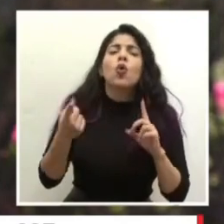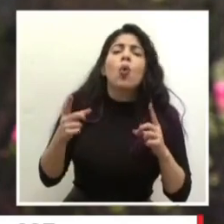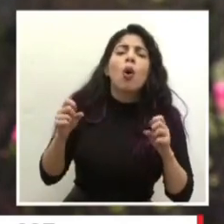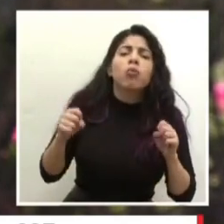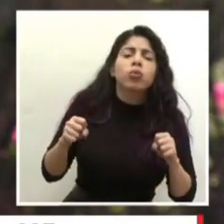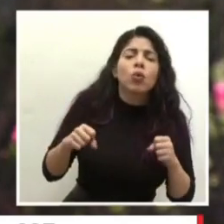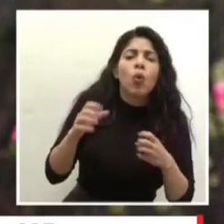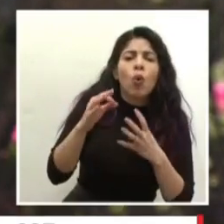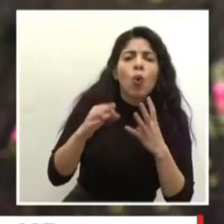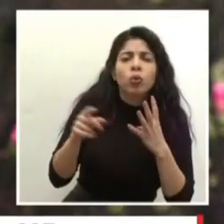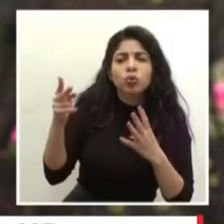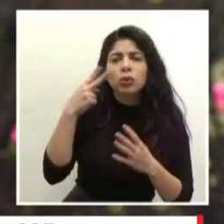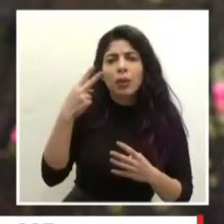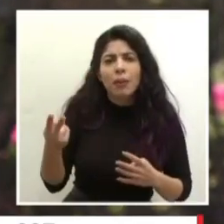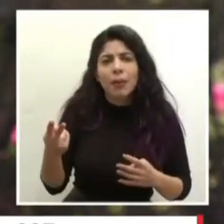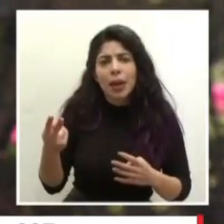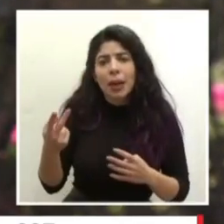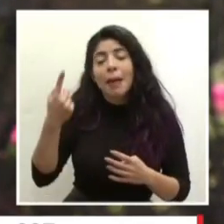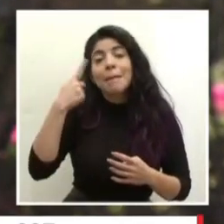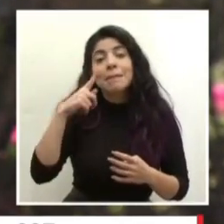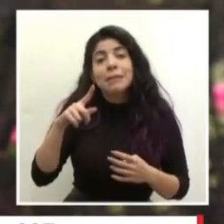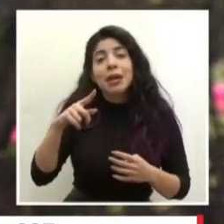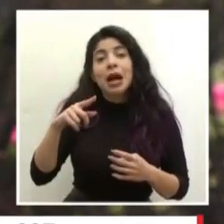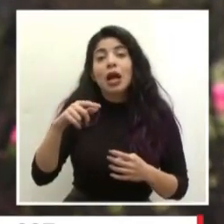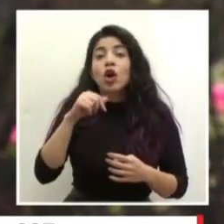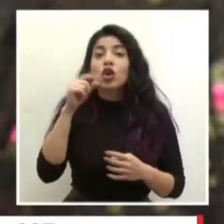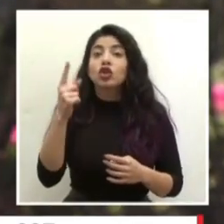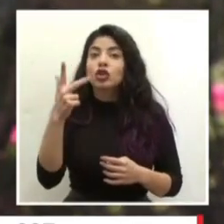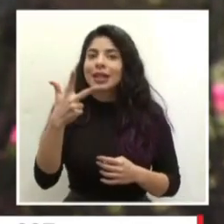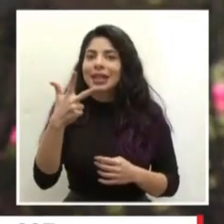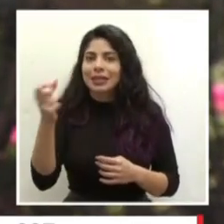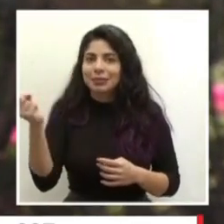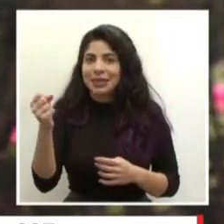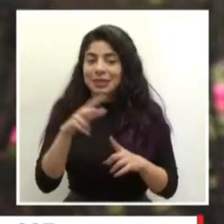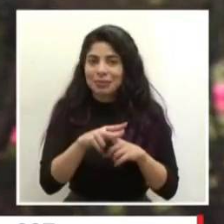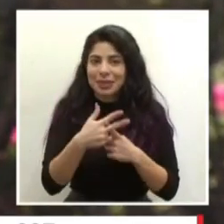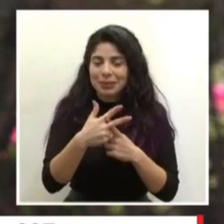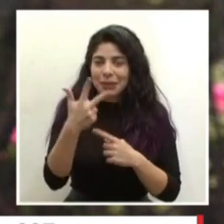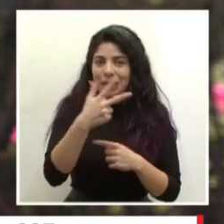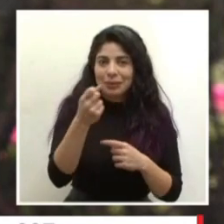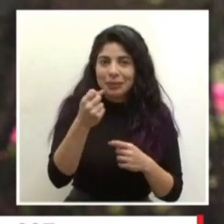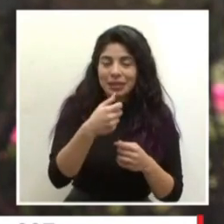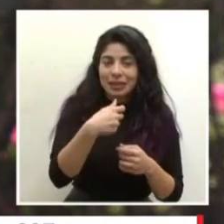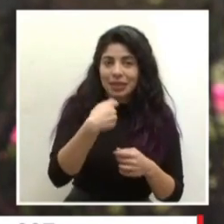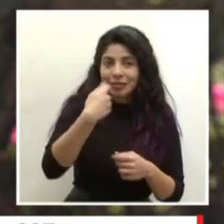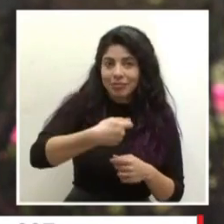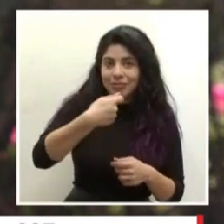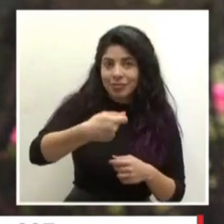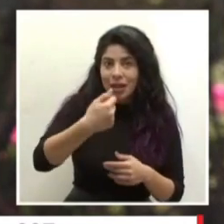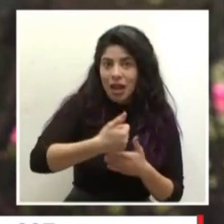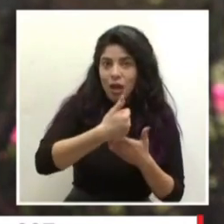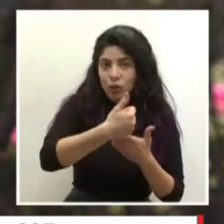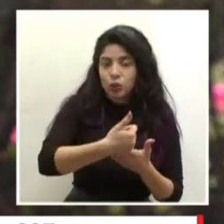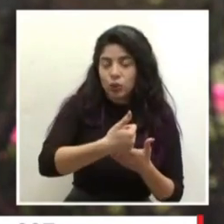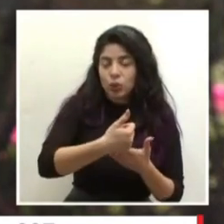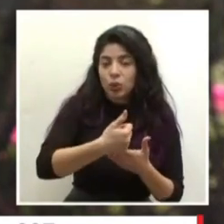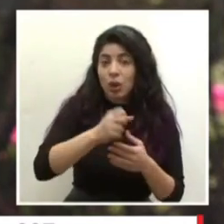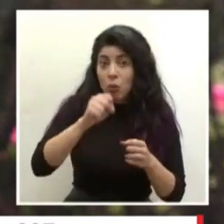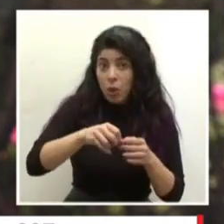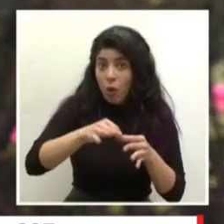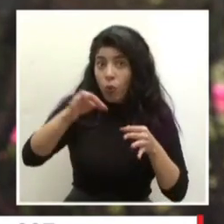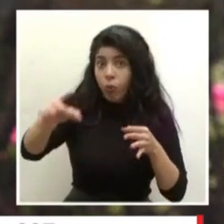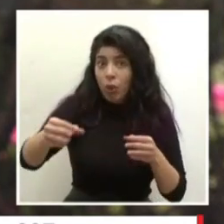ustedes de extender más allá de los 3 meses iniciales previstos esta